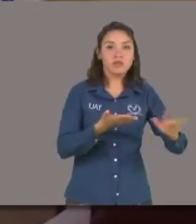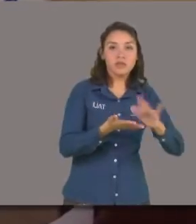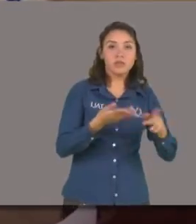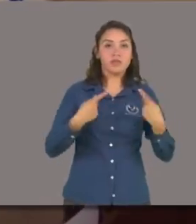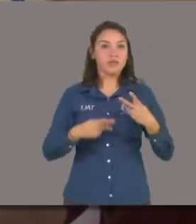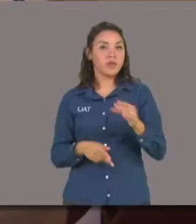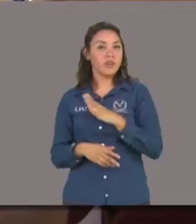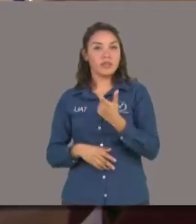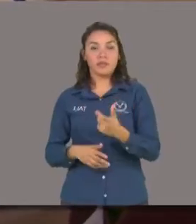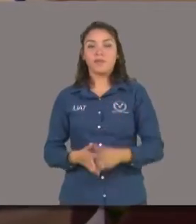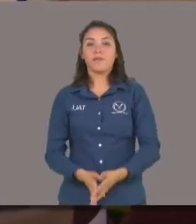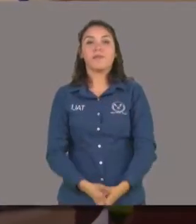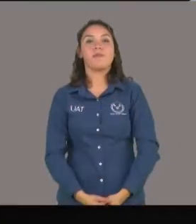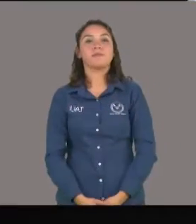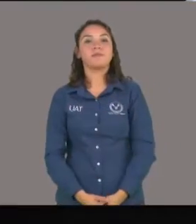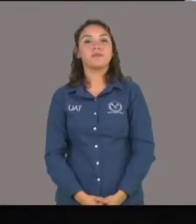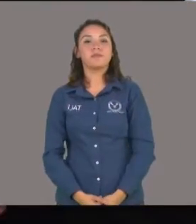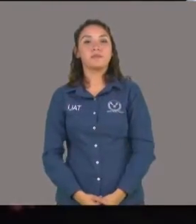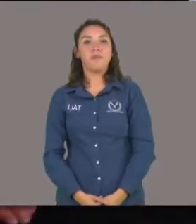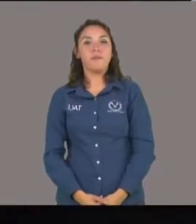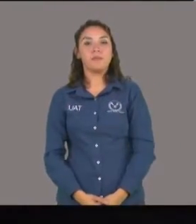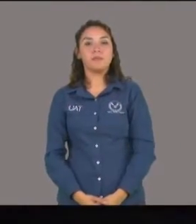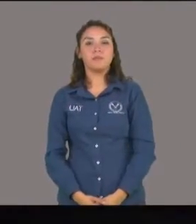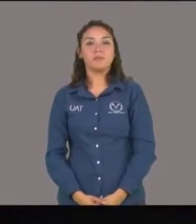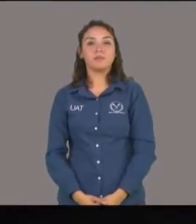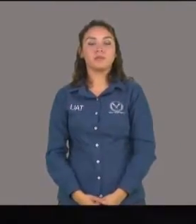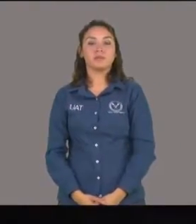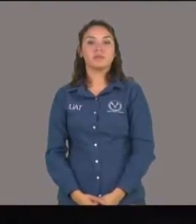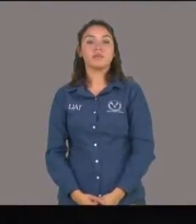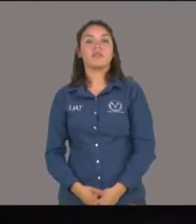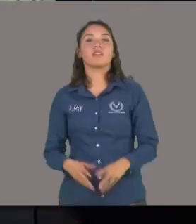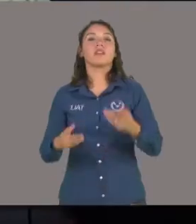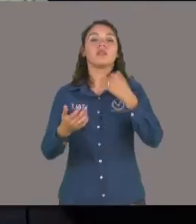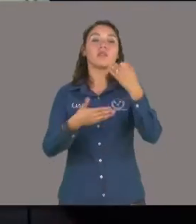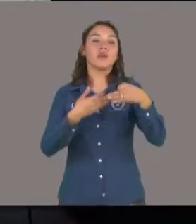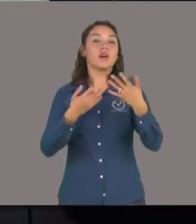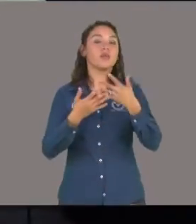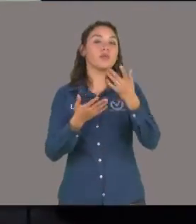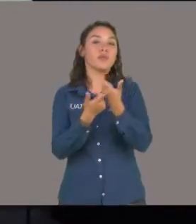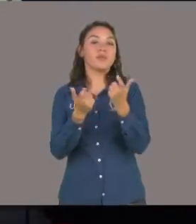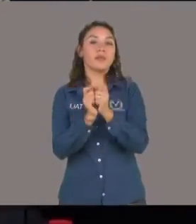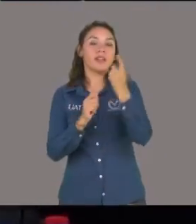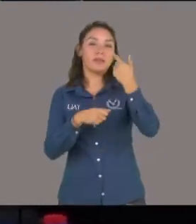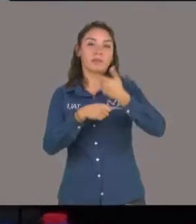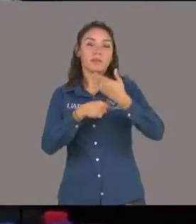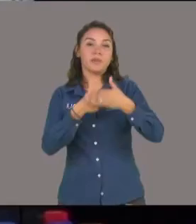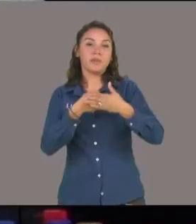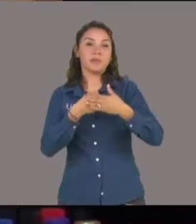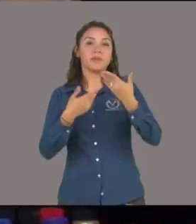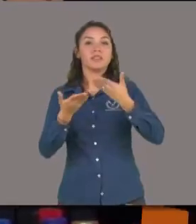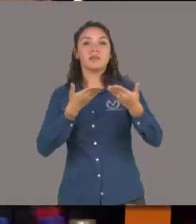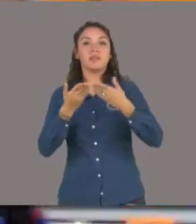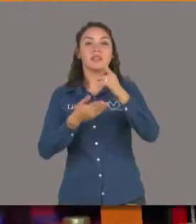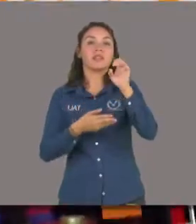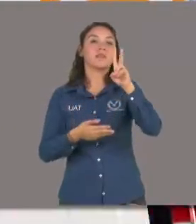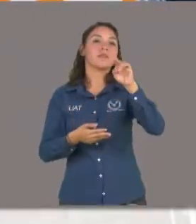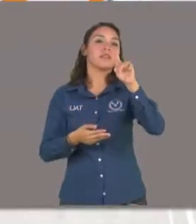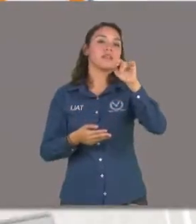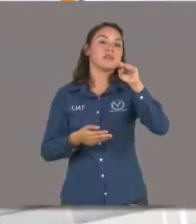diariamente realizan donaciones de alimentos, gracias a lo cual es posible responder a la demanda de quienes se encuentran en condiciones de pobreza.